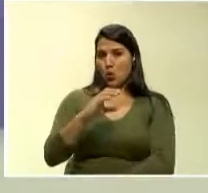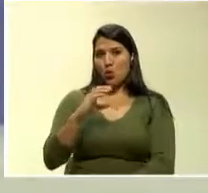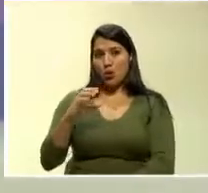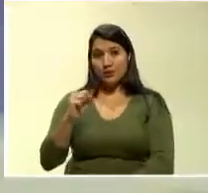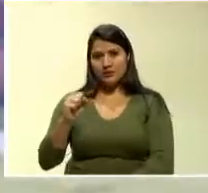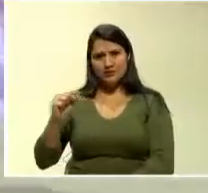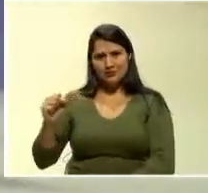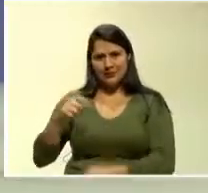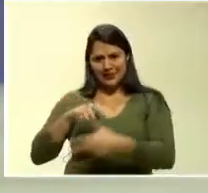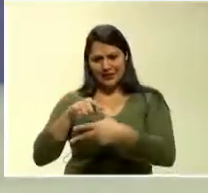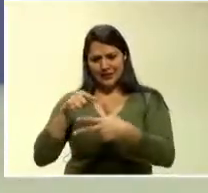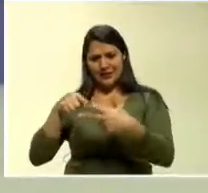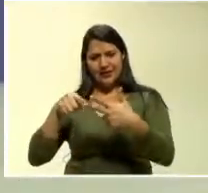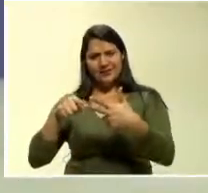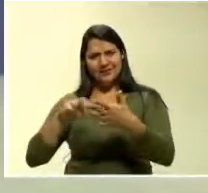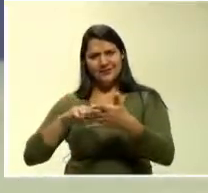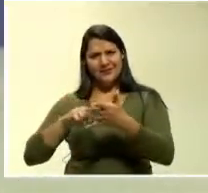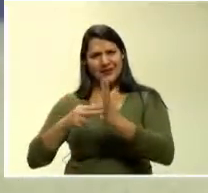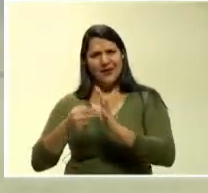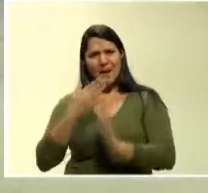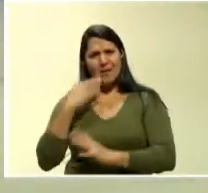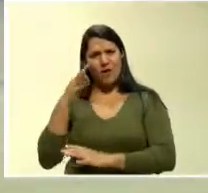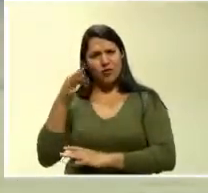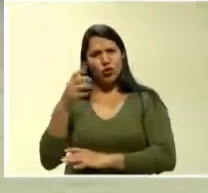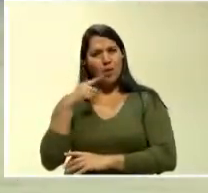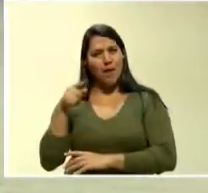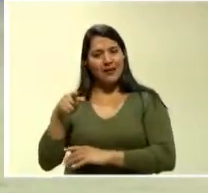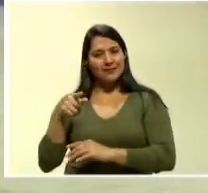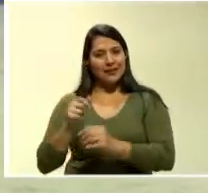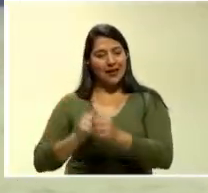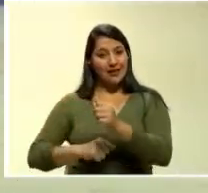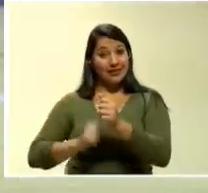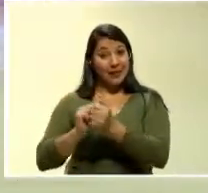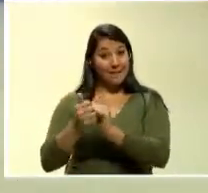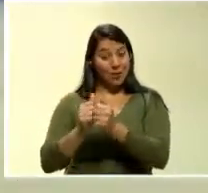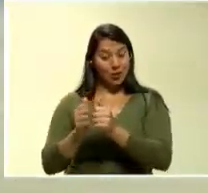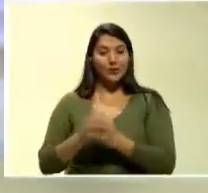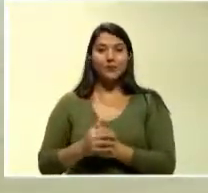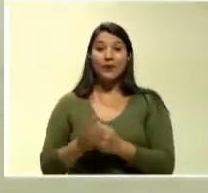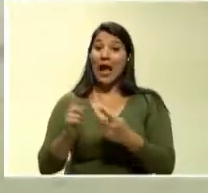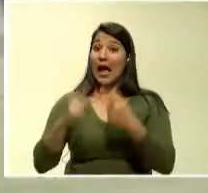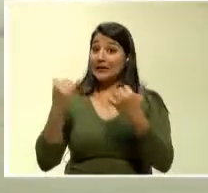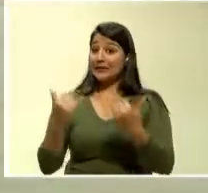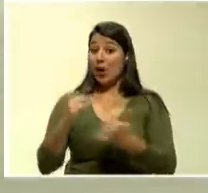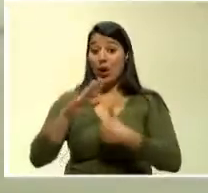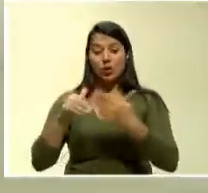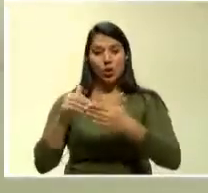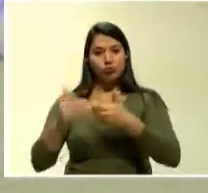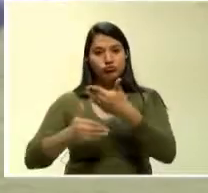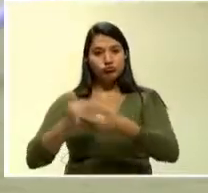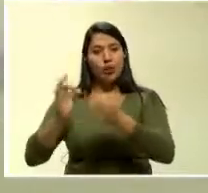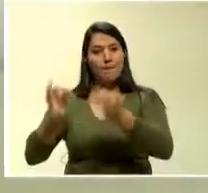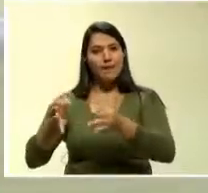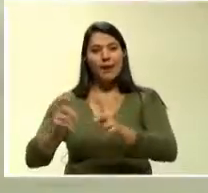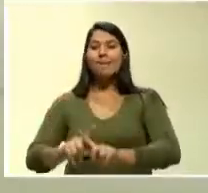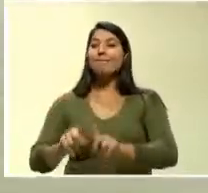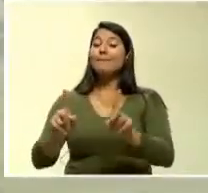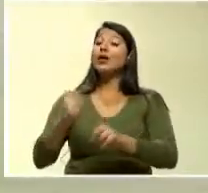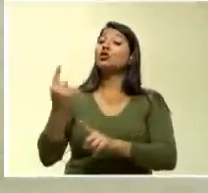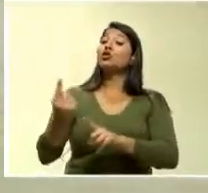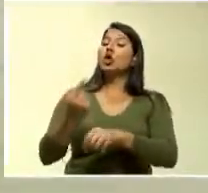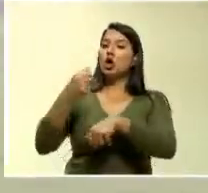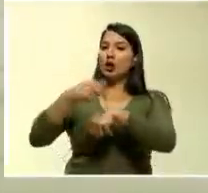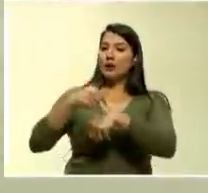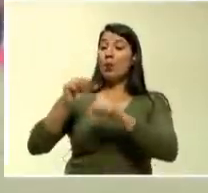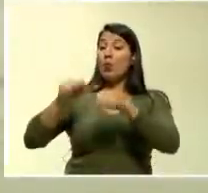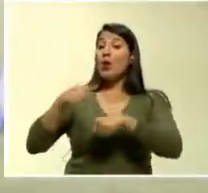factores que prometen un futuro mejor para este deporte. Por ahora todo marcha bien, pero solamente el tiempo dirá